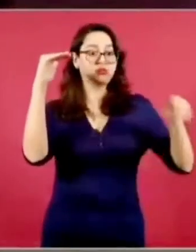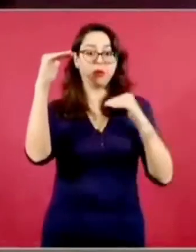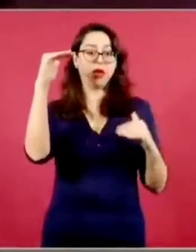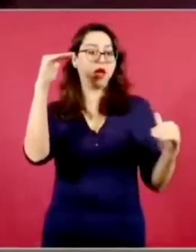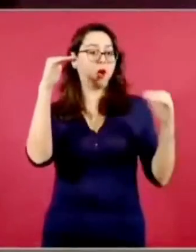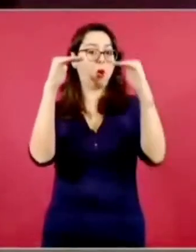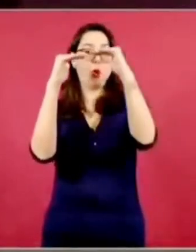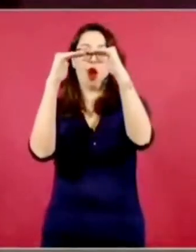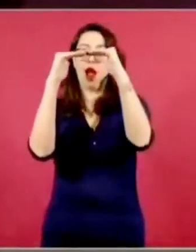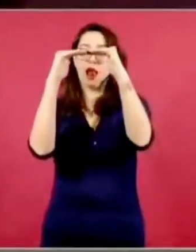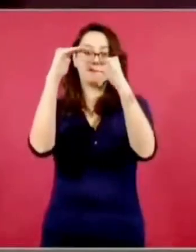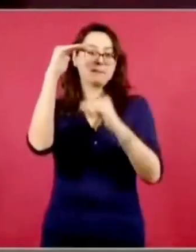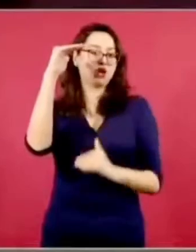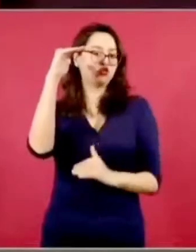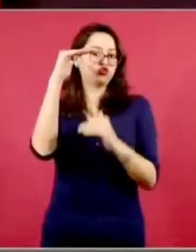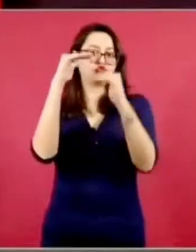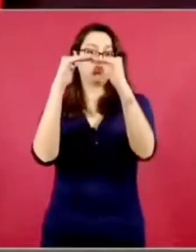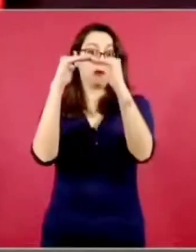República.